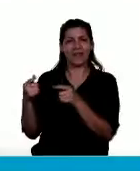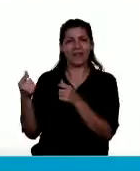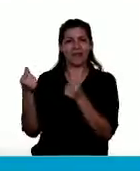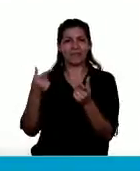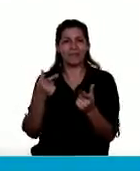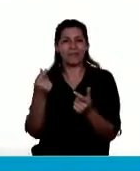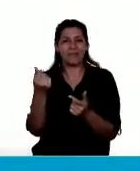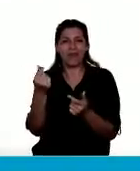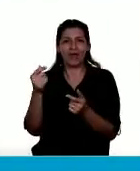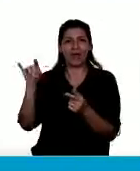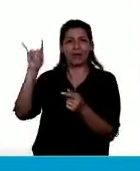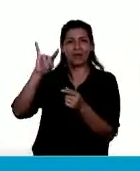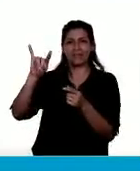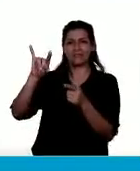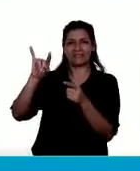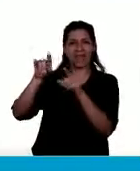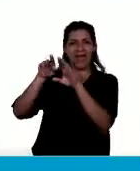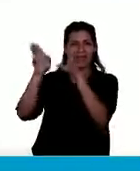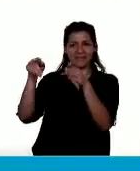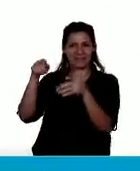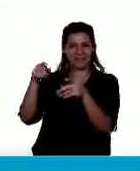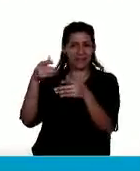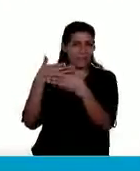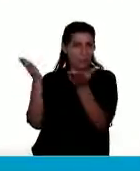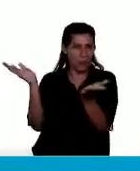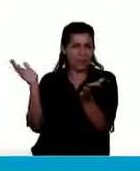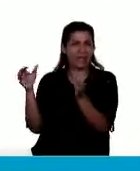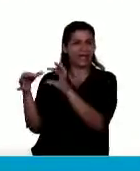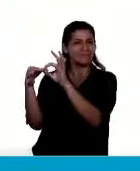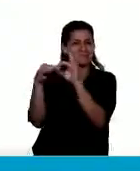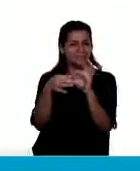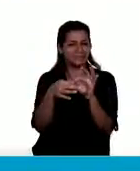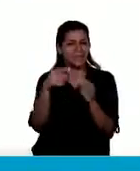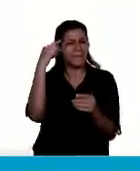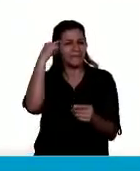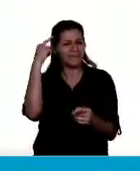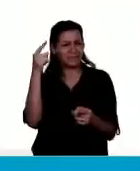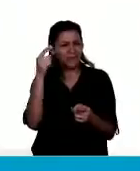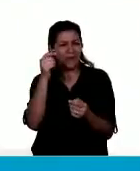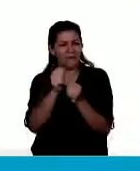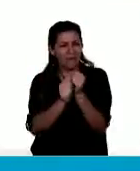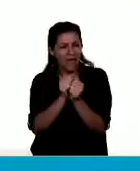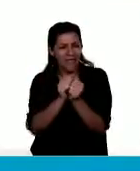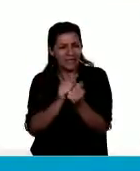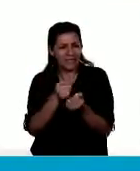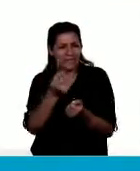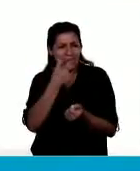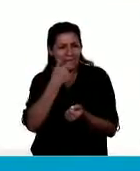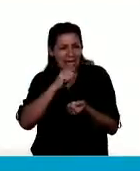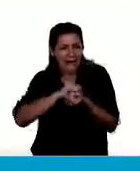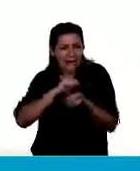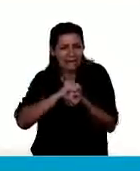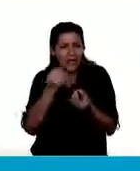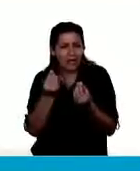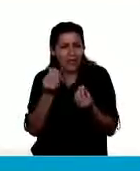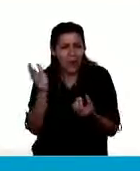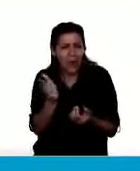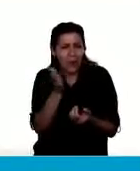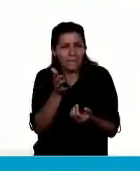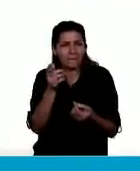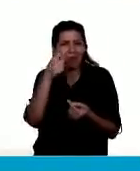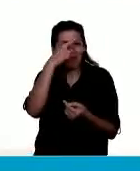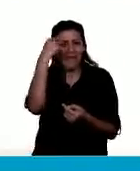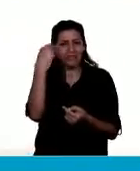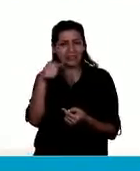las universidades públicas, cómo pensó la fabricación de medicamentos, la fabricación nacional